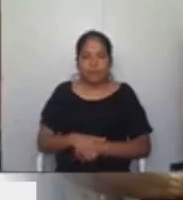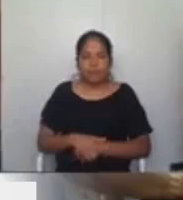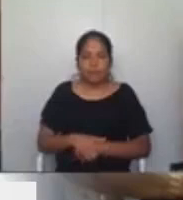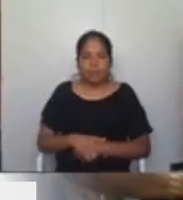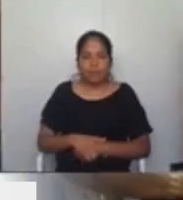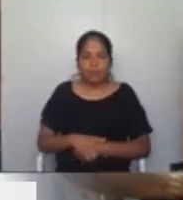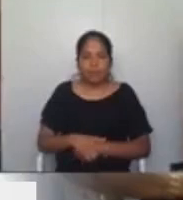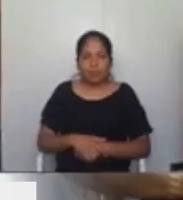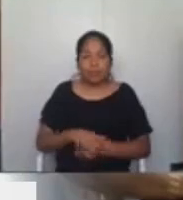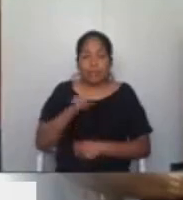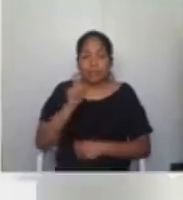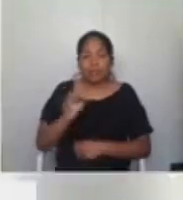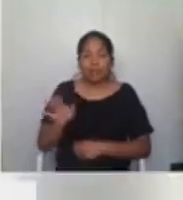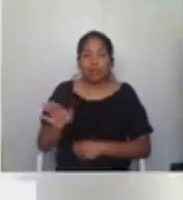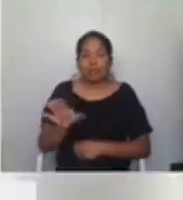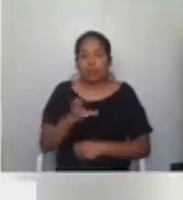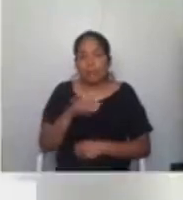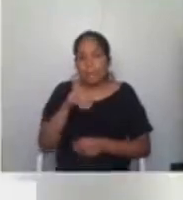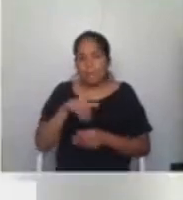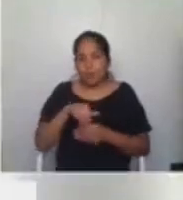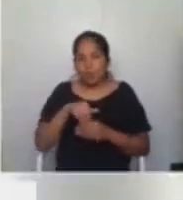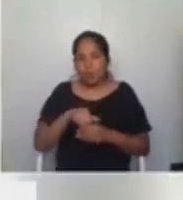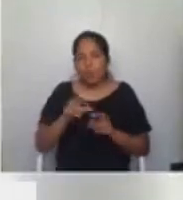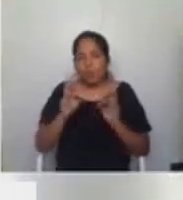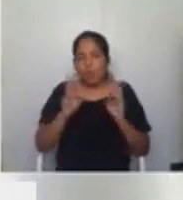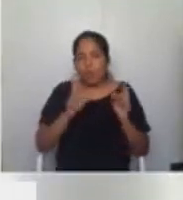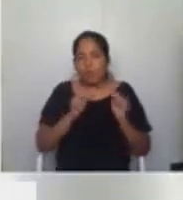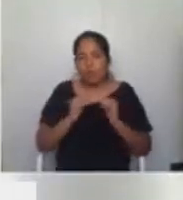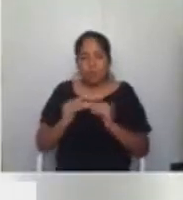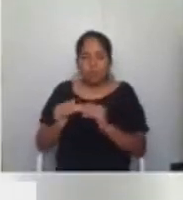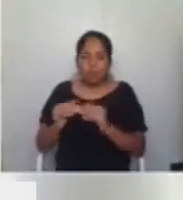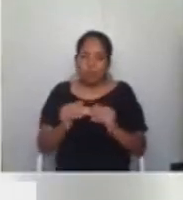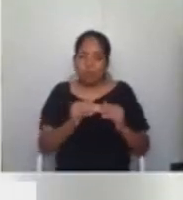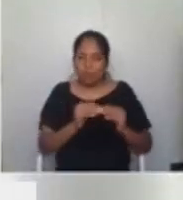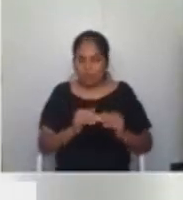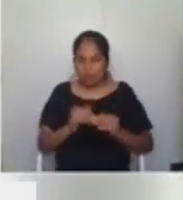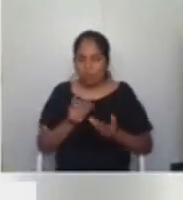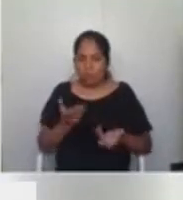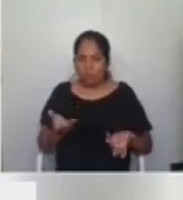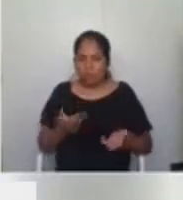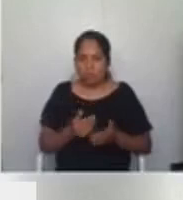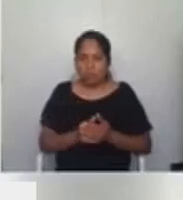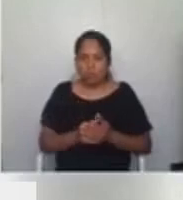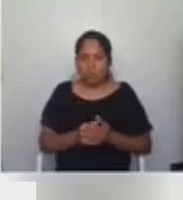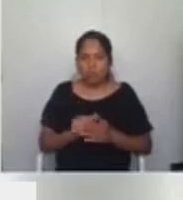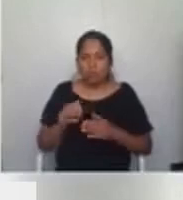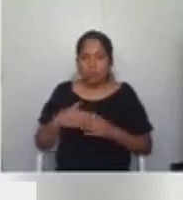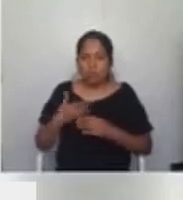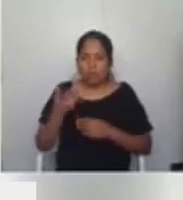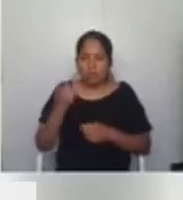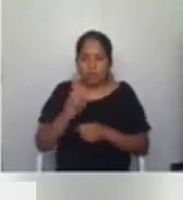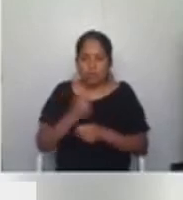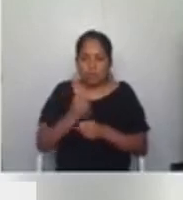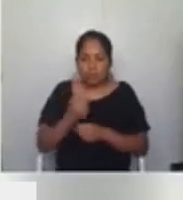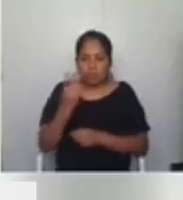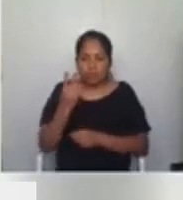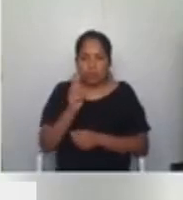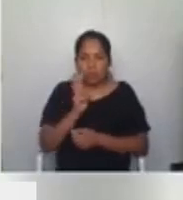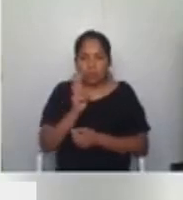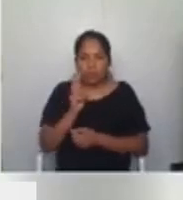Necesito su voto y ojalá sea unánime. Creo que nadie, después de los argumentos que hemos trabajado más de 2 semanas, para